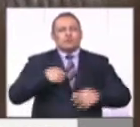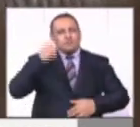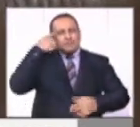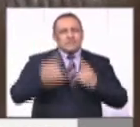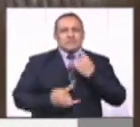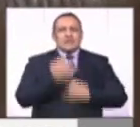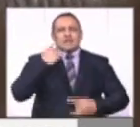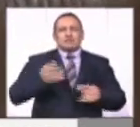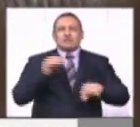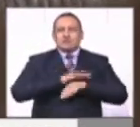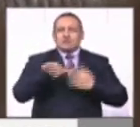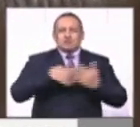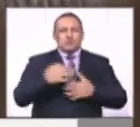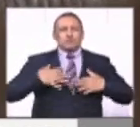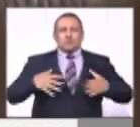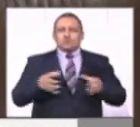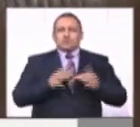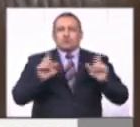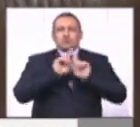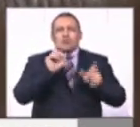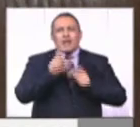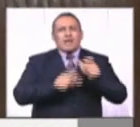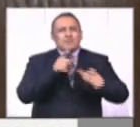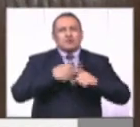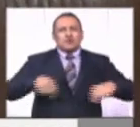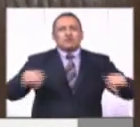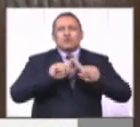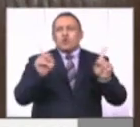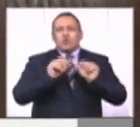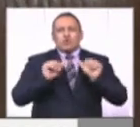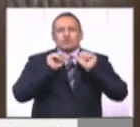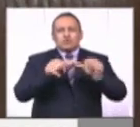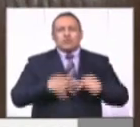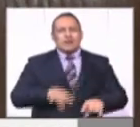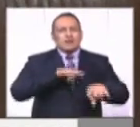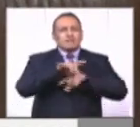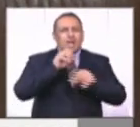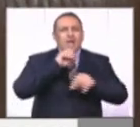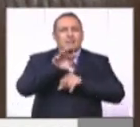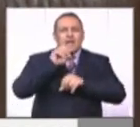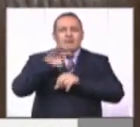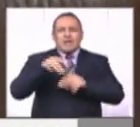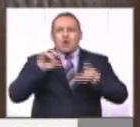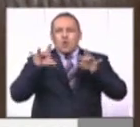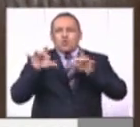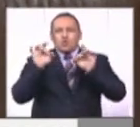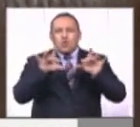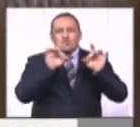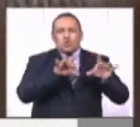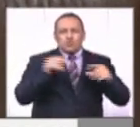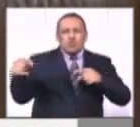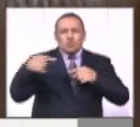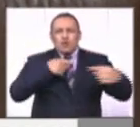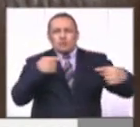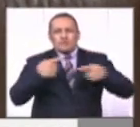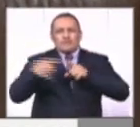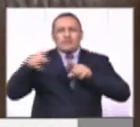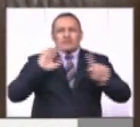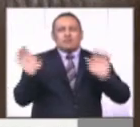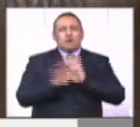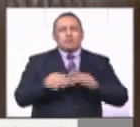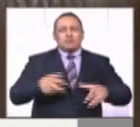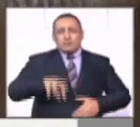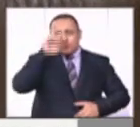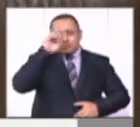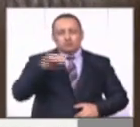el pelo y sobre todo no a nosotros sino al pueblo que no siga sembrando ese mensaje de odio de diferencia entre unos y otros porque nosotros en